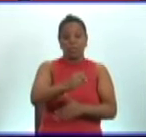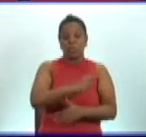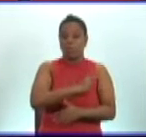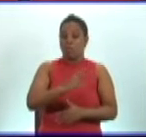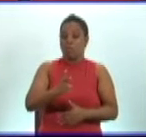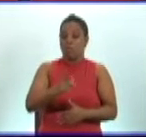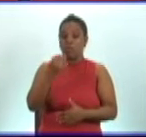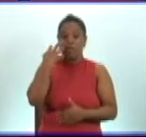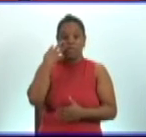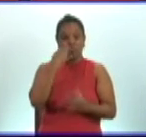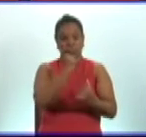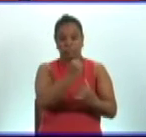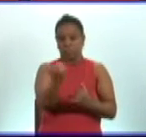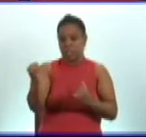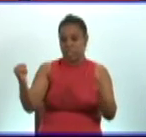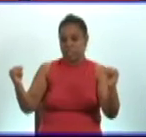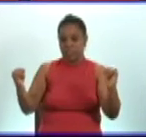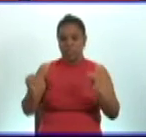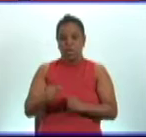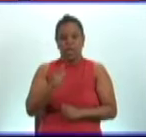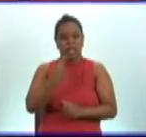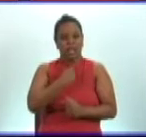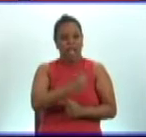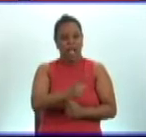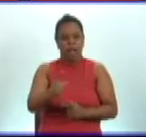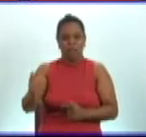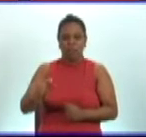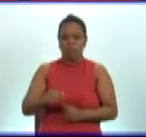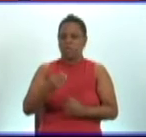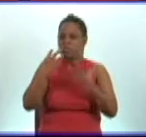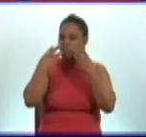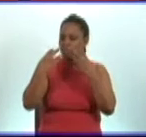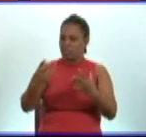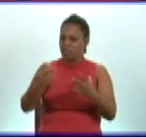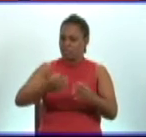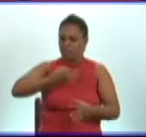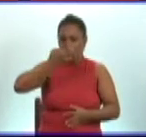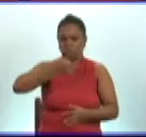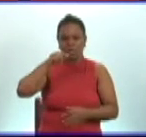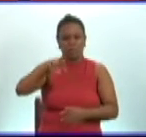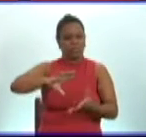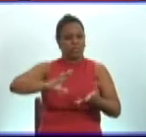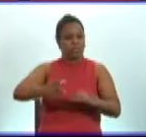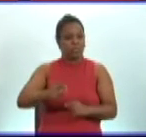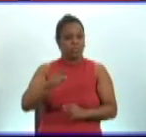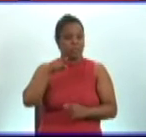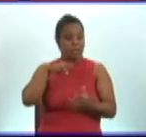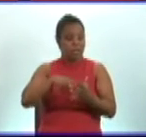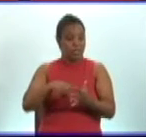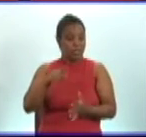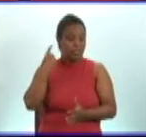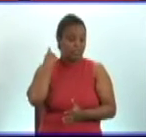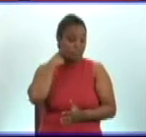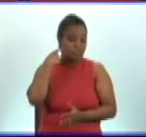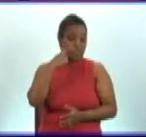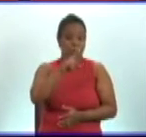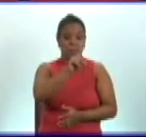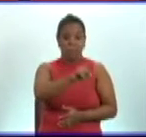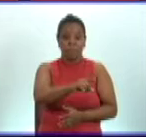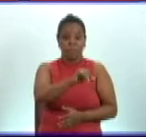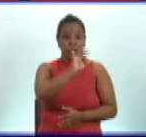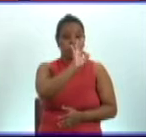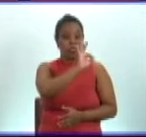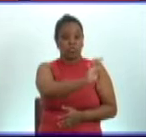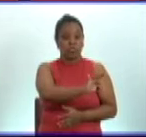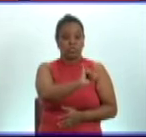ellos. Por tanto, también eso es importante que los valoremos de esta manera. Pero entre el año 1869 y 1874